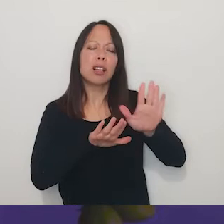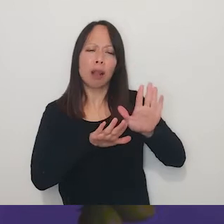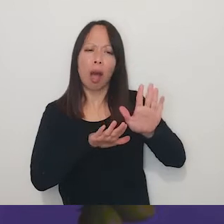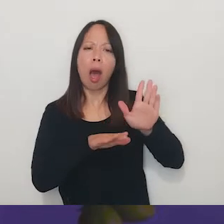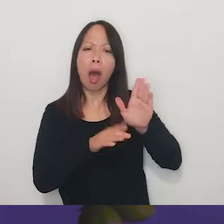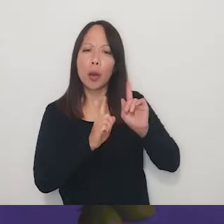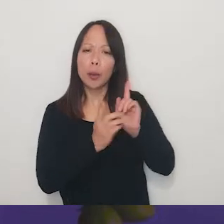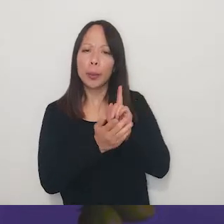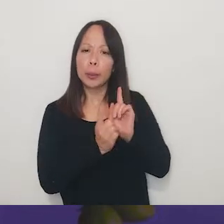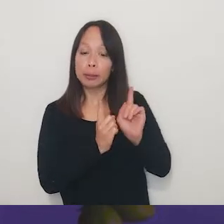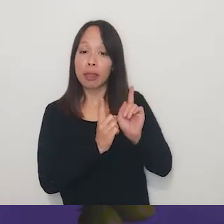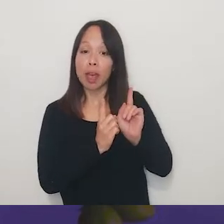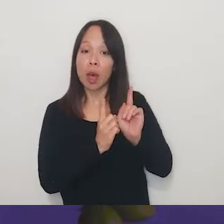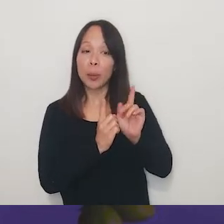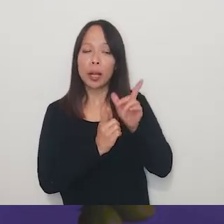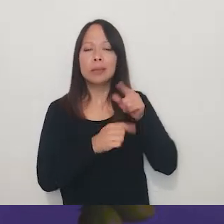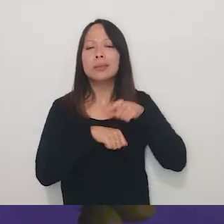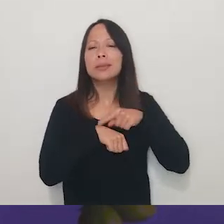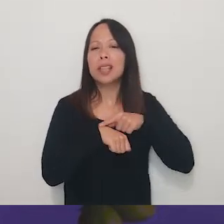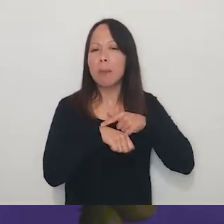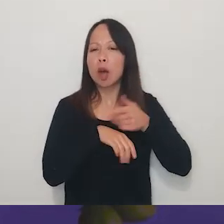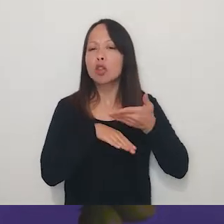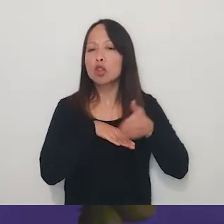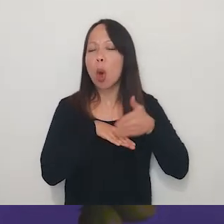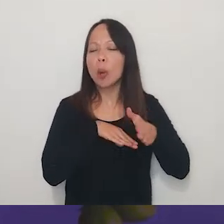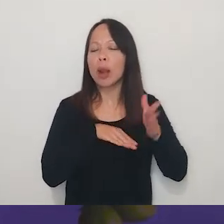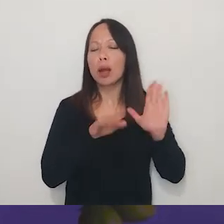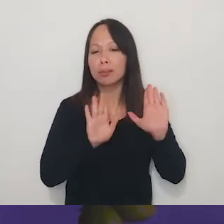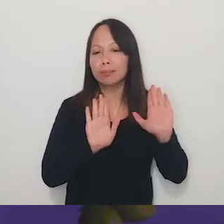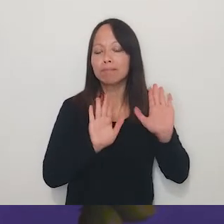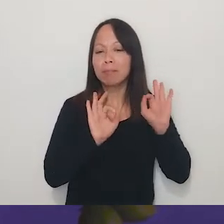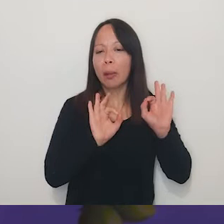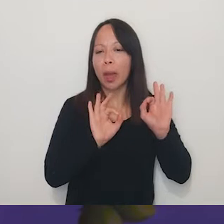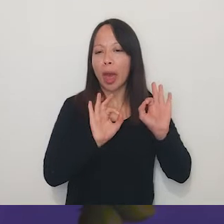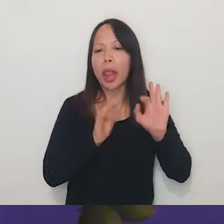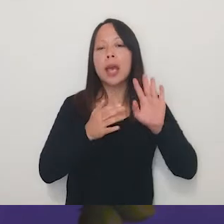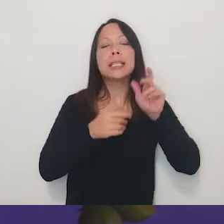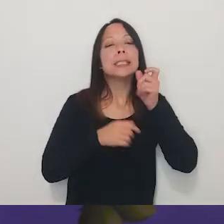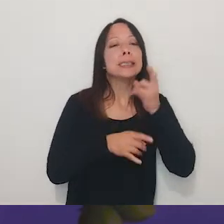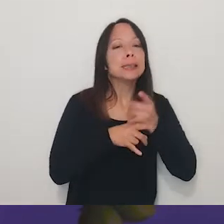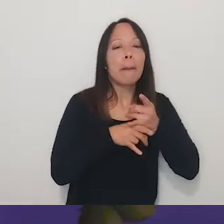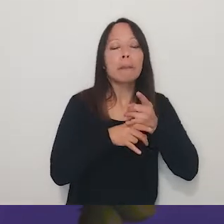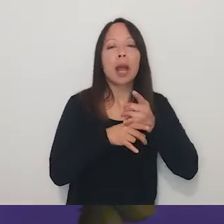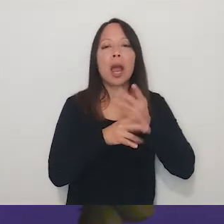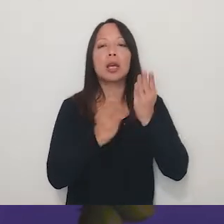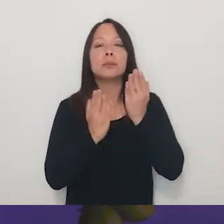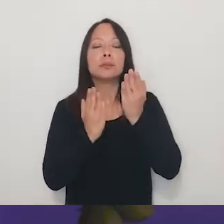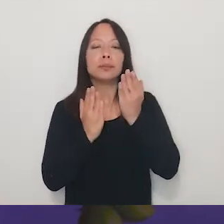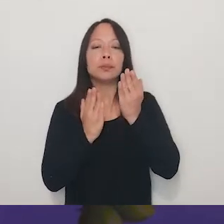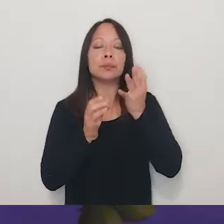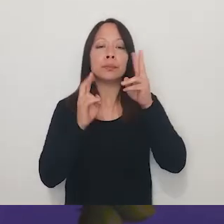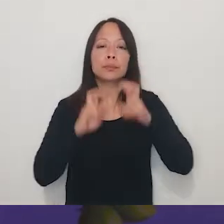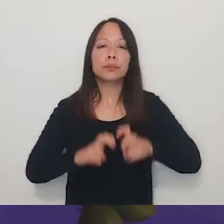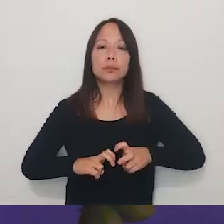lleva muchos años, uno puede a lo mejor tomarse un poco más de tiempo e ir secuencialmente. Siempre hay que estudiar primero las enfermedades